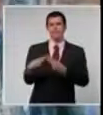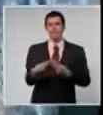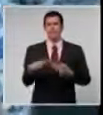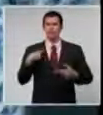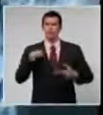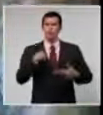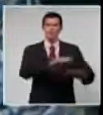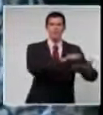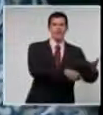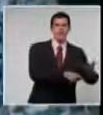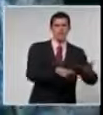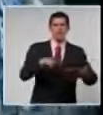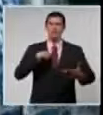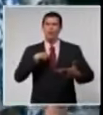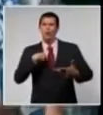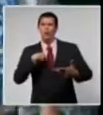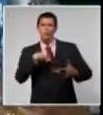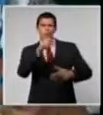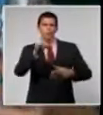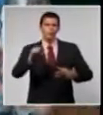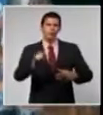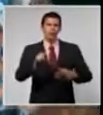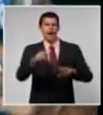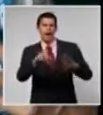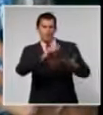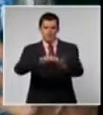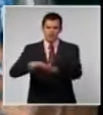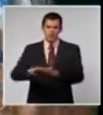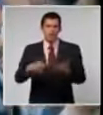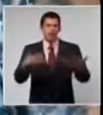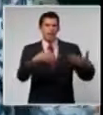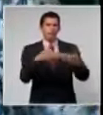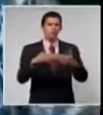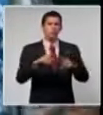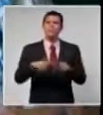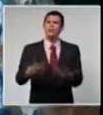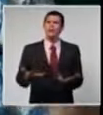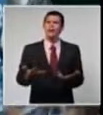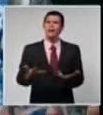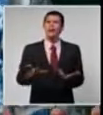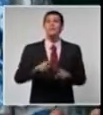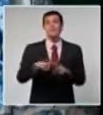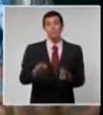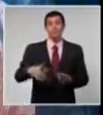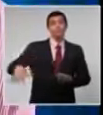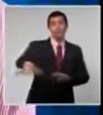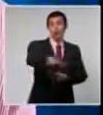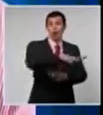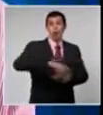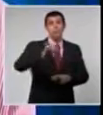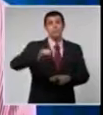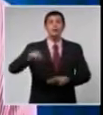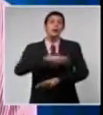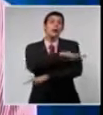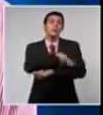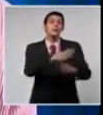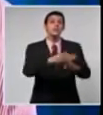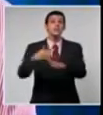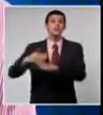4.000, yo tengo 20.000, yo tengo 30.000. Es un tsunami de solidaridad. Mi